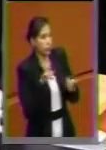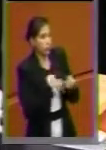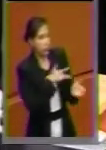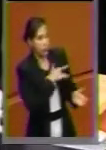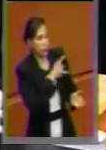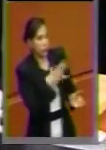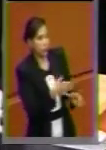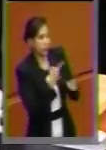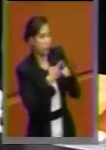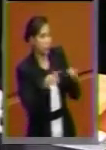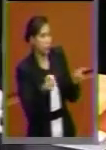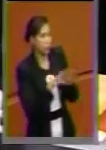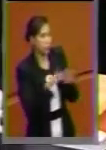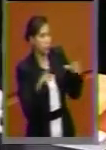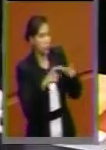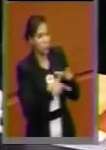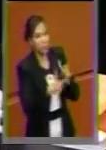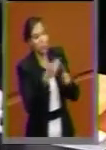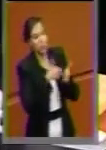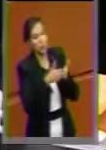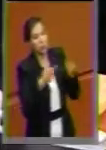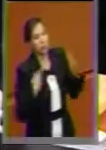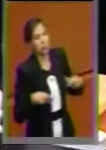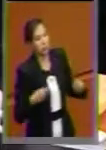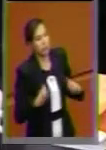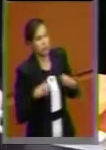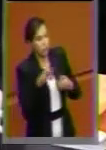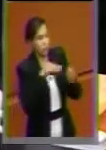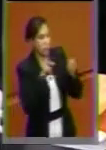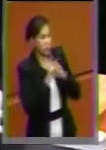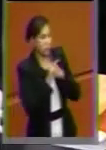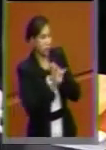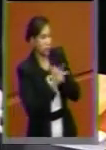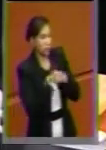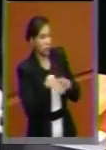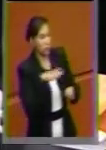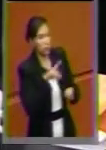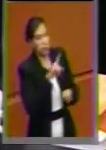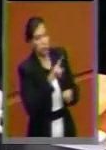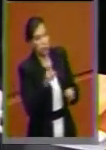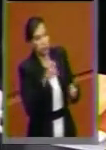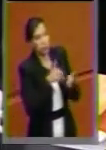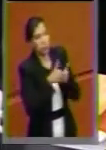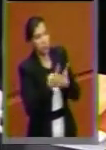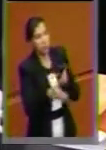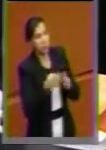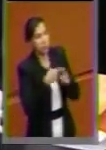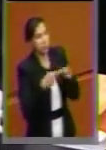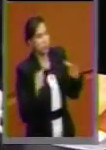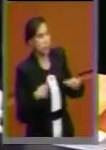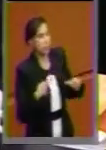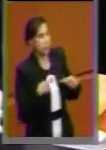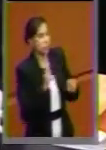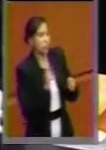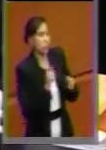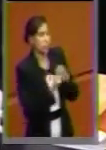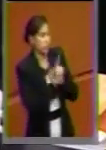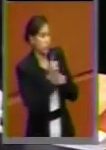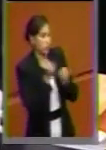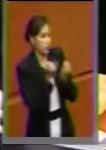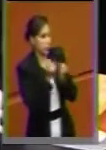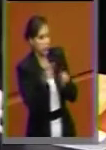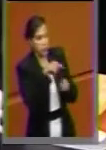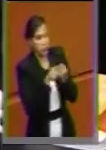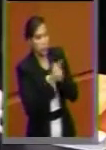entonces no se tenía cerca de 12 millones de habitantes en todo el país nosotros ya teníamos 100 millones de habitantes y no tenían los problemas que tenemos